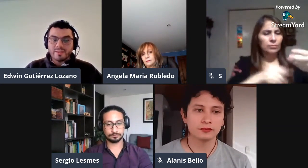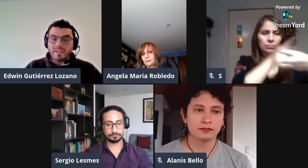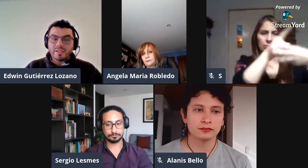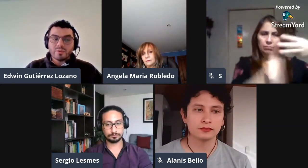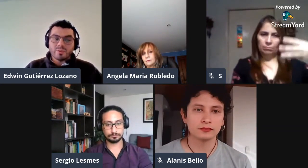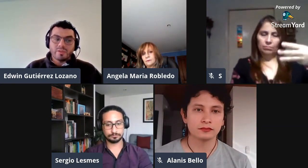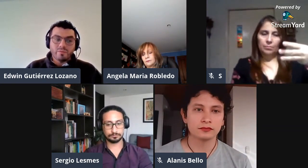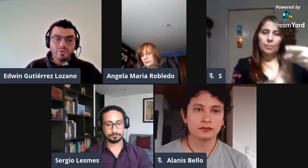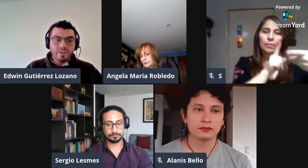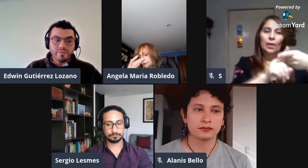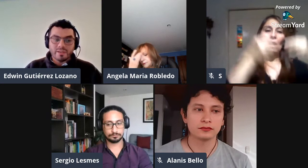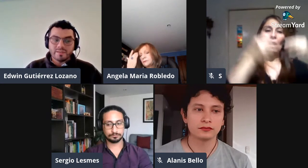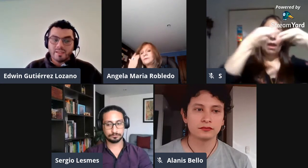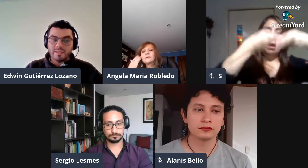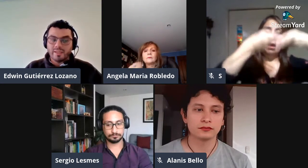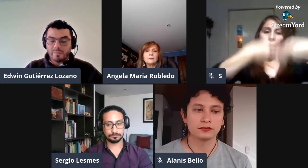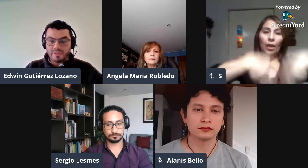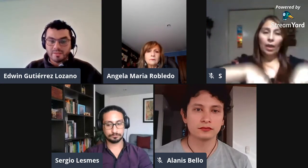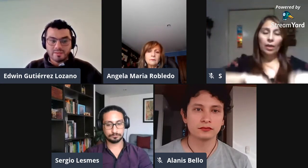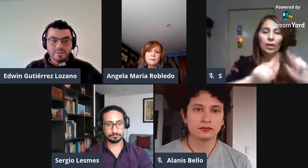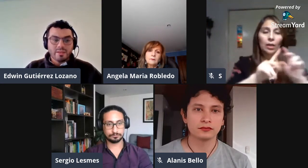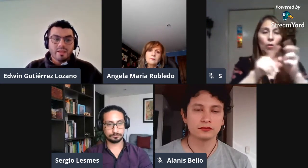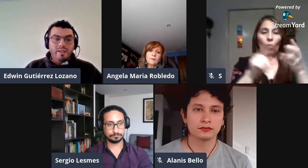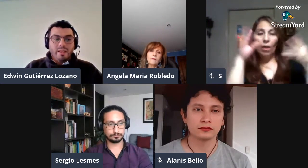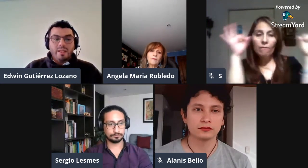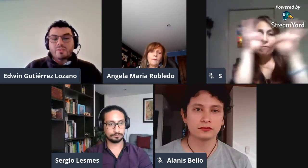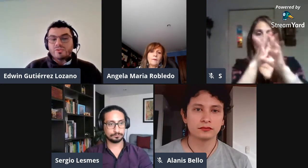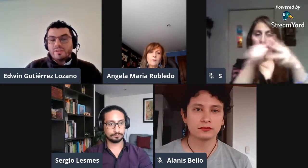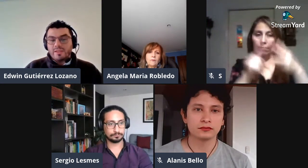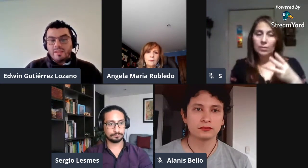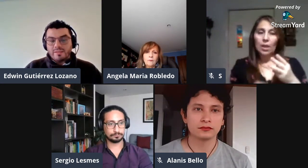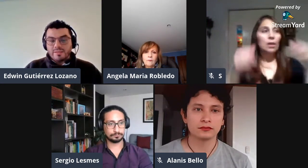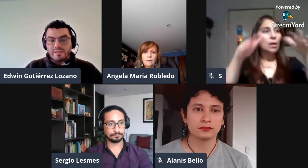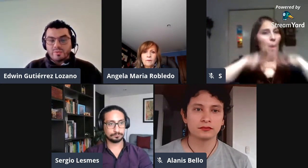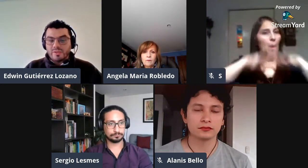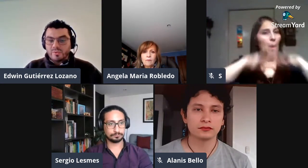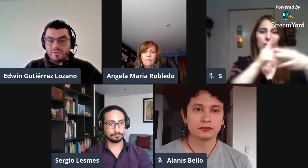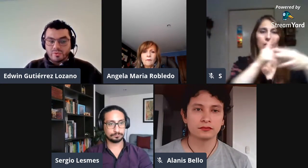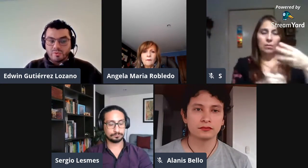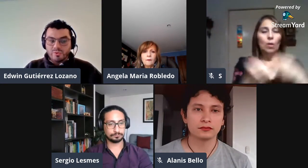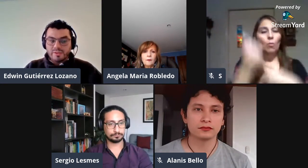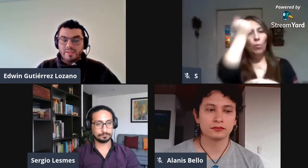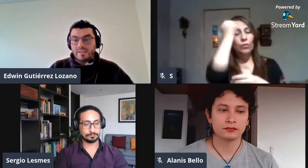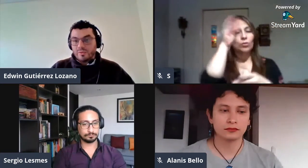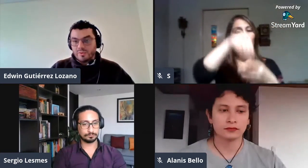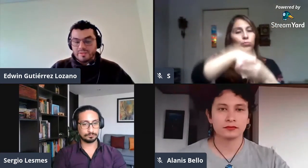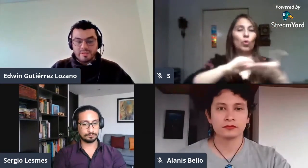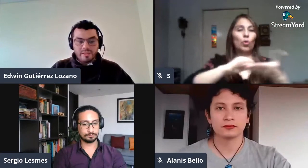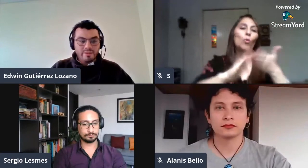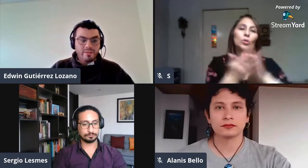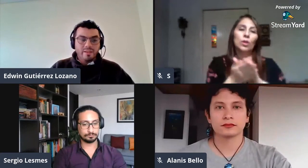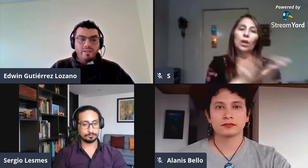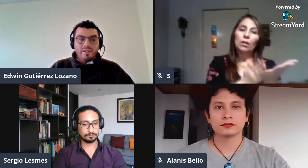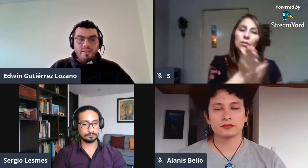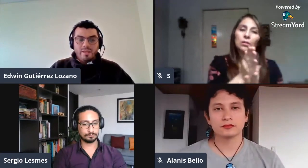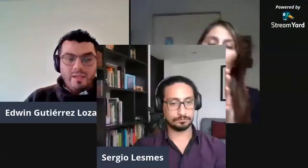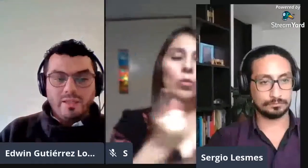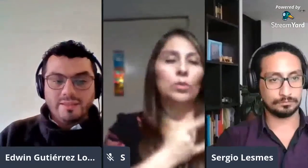específicos, que es género, enfoque diferencial y ambiente. Docente de la licenciatura en educación comunitaria de la